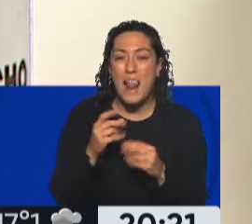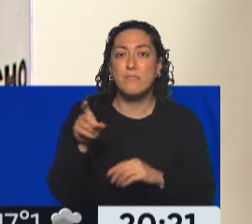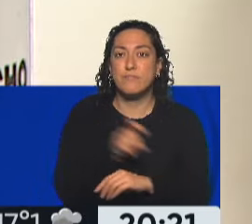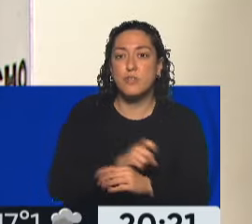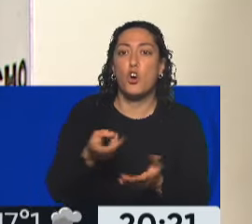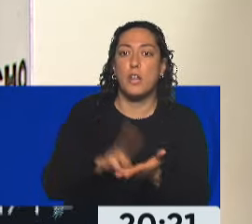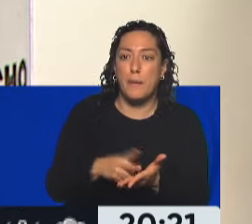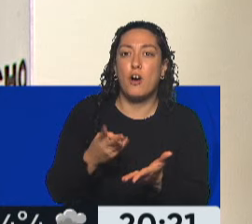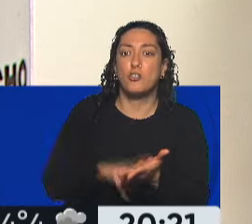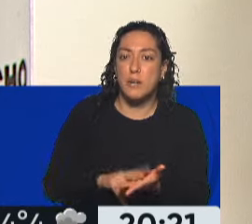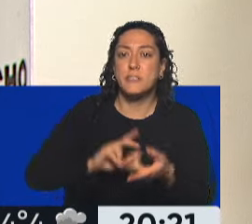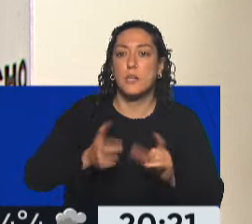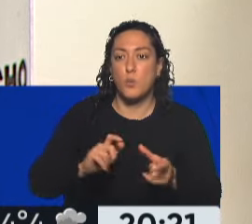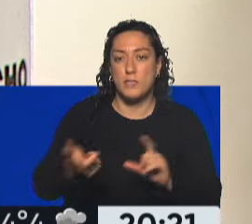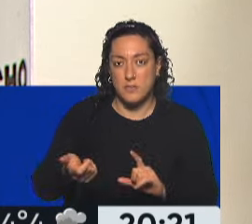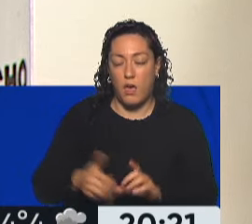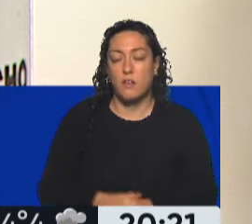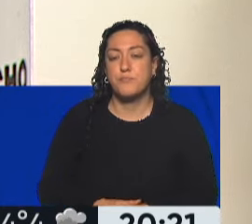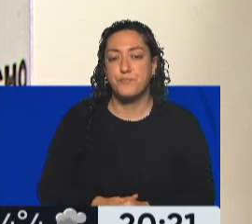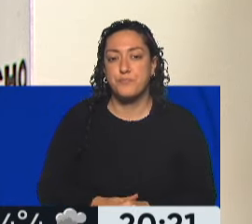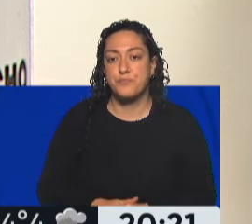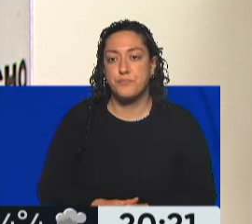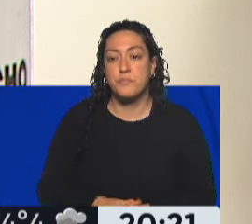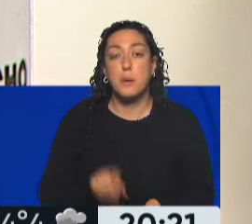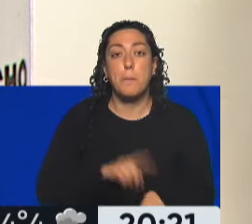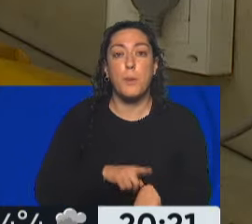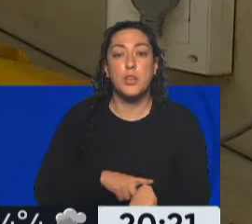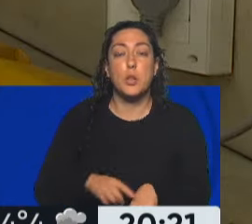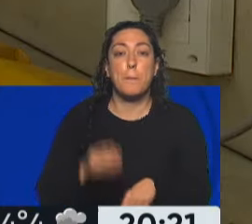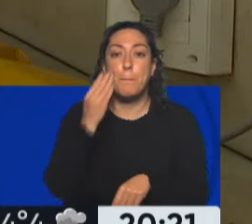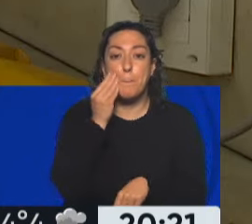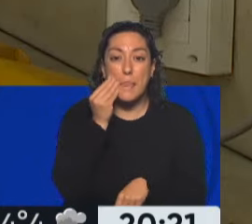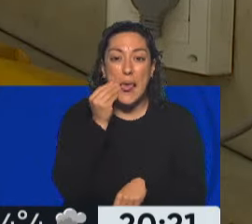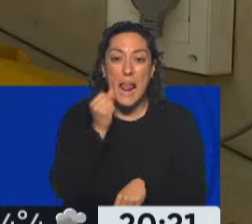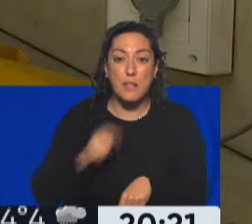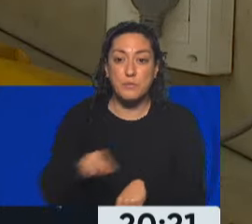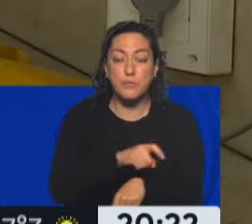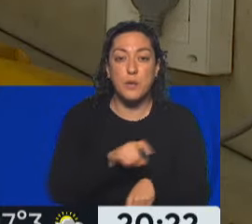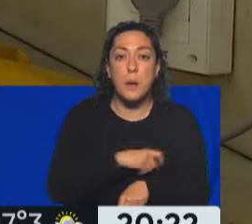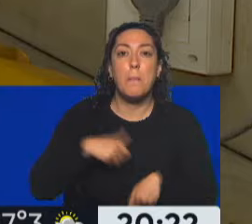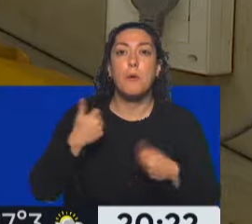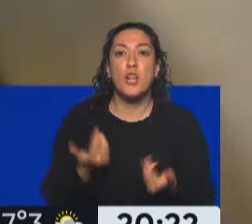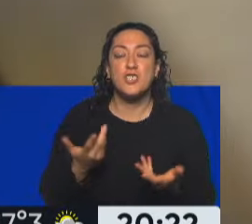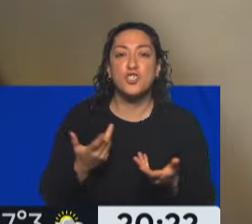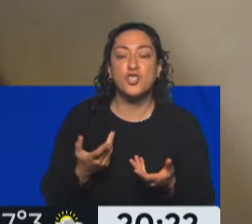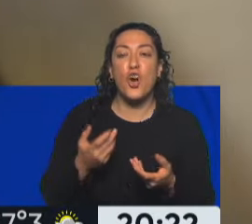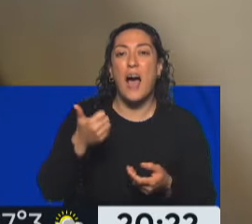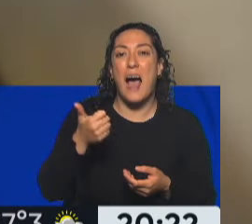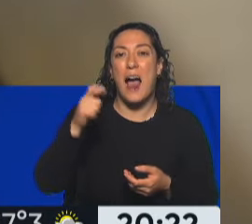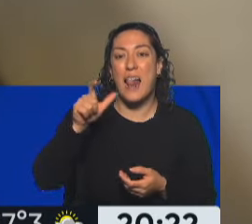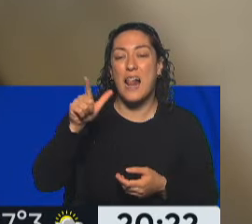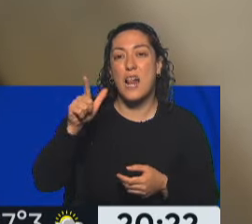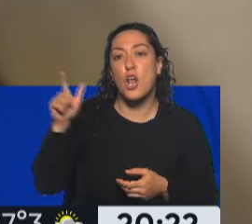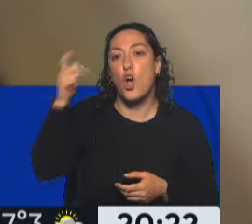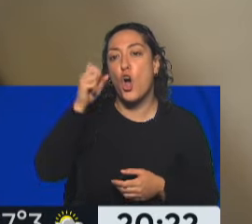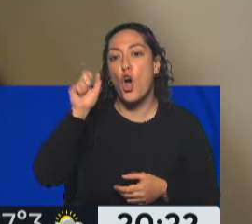aplicación más prontamente. Justamente cuando uno lo coloca en la piel, y por eso también su mezcla con el alcohol, produce una evaporación que lo que